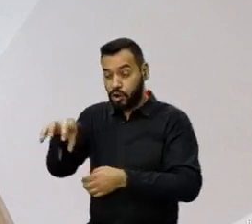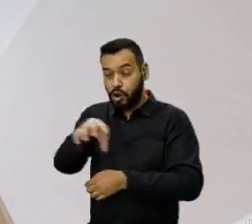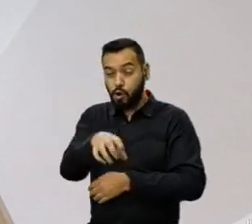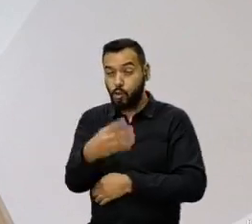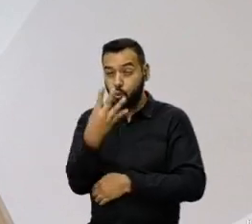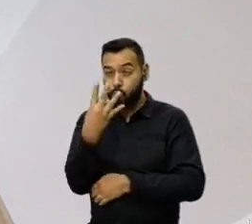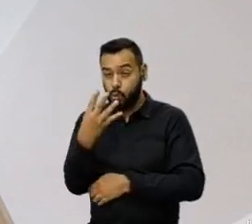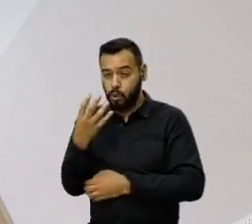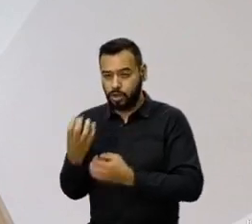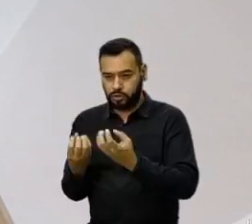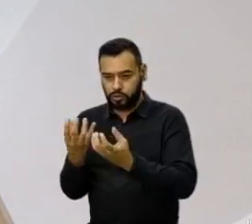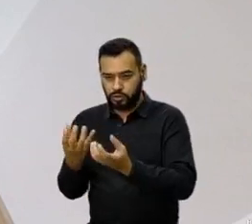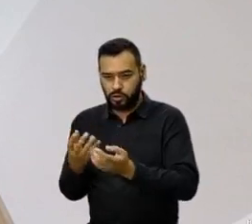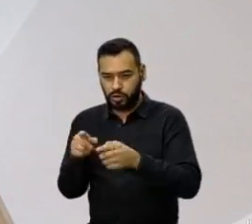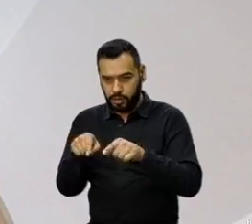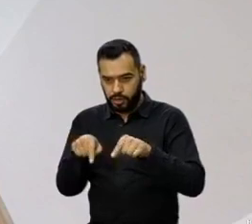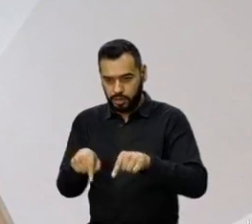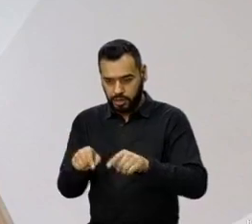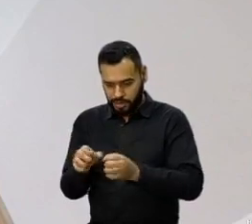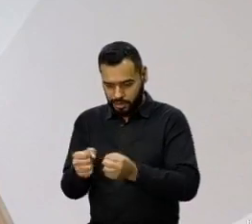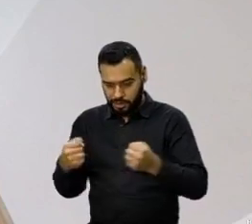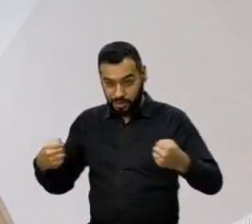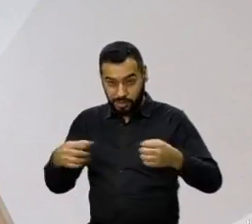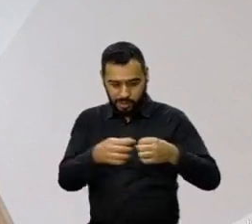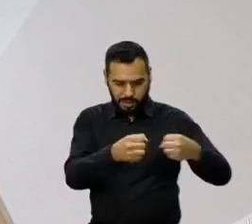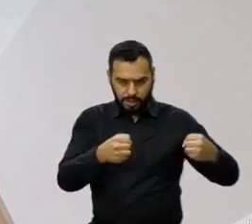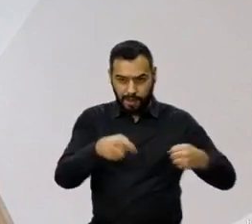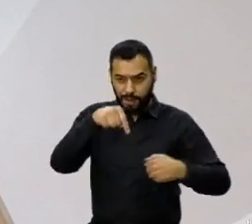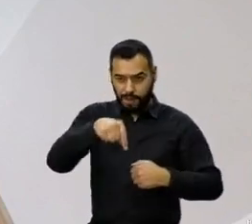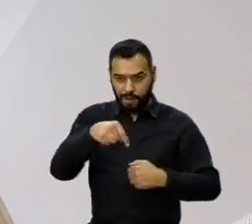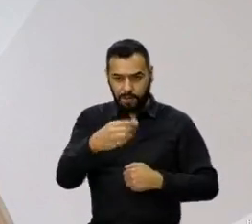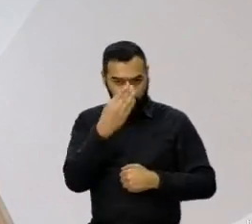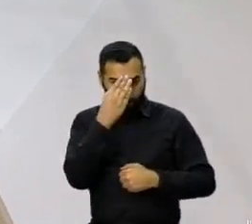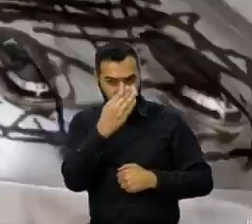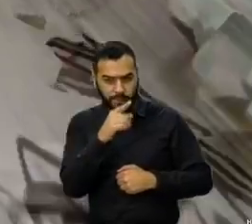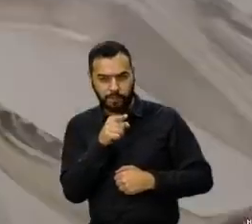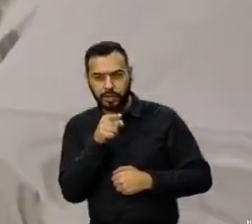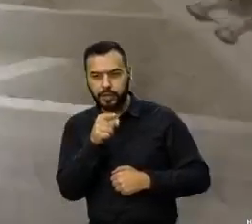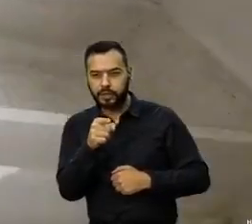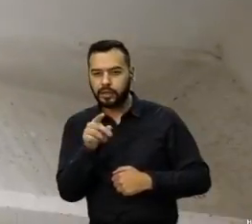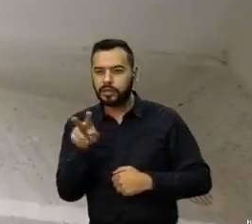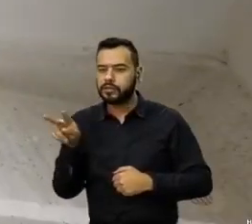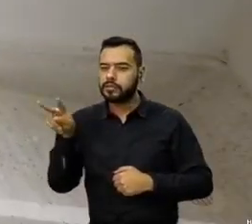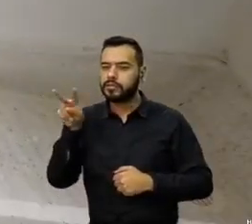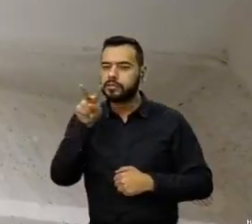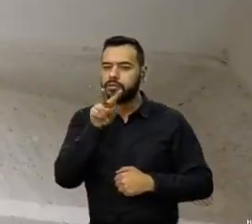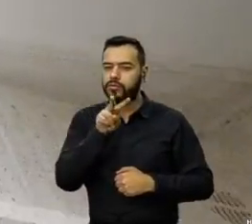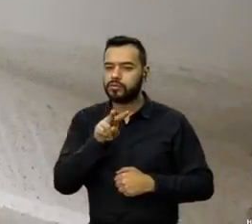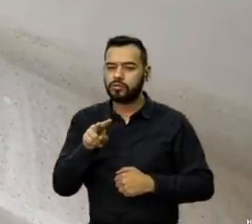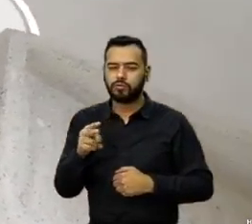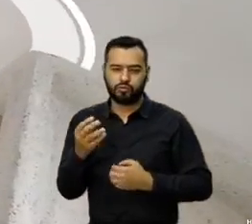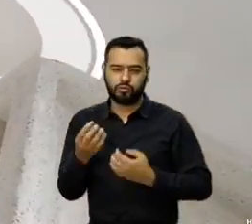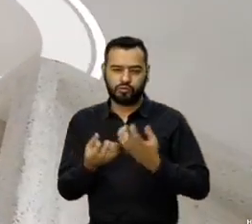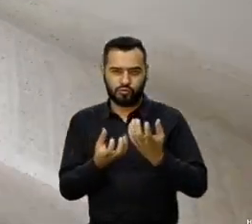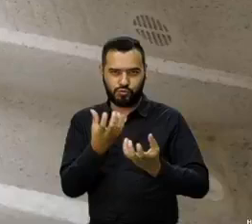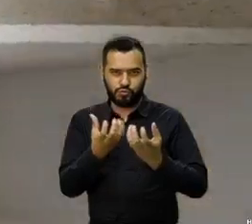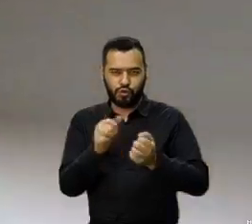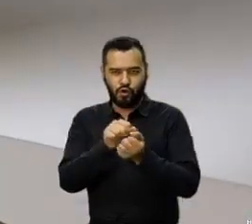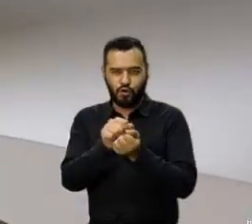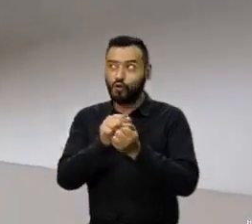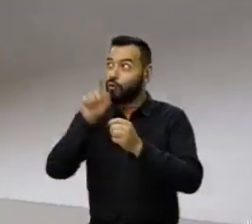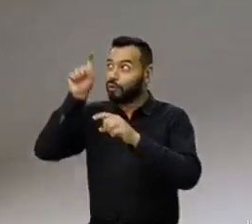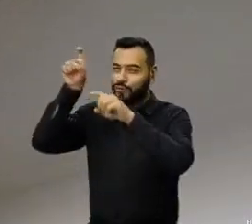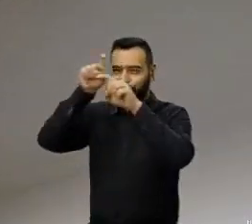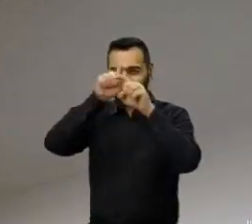puestos y el modelo inferior asimismo si nos vamos un poquito más al frente vamos a poder visualizar nuestra zona como tal terror